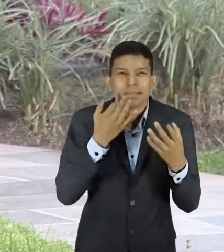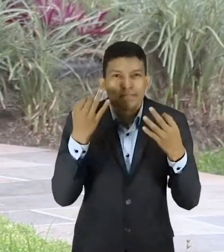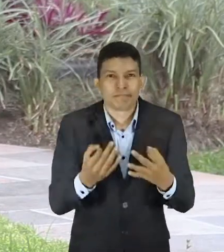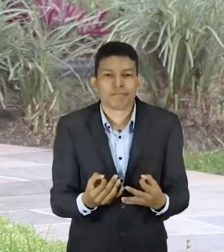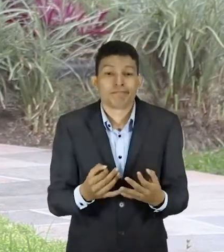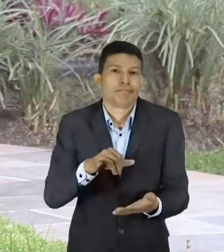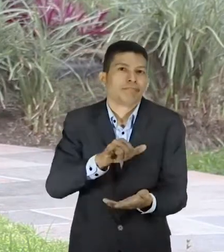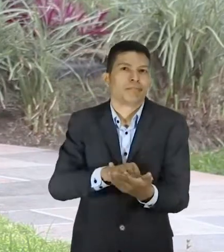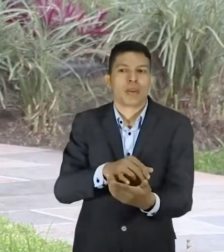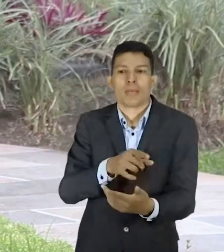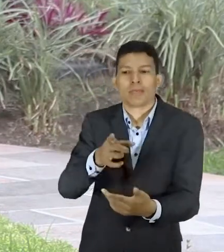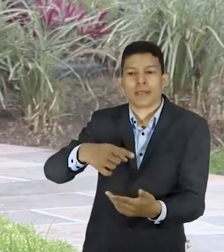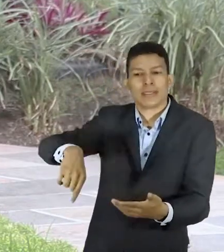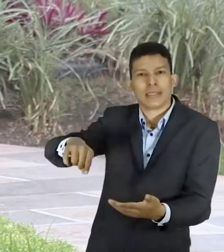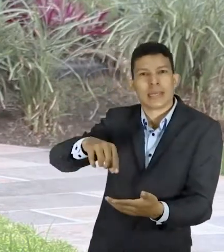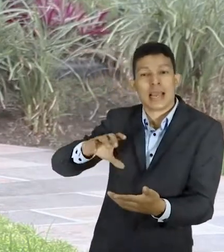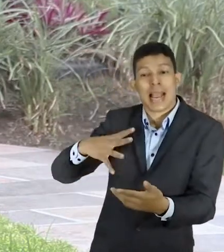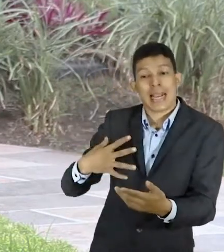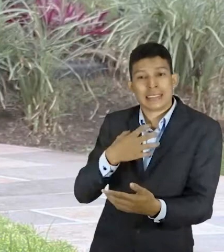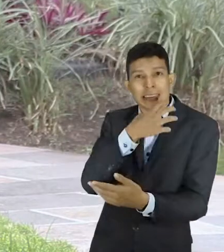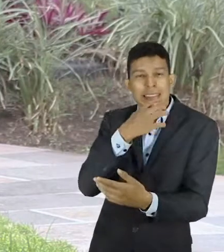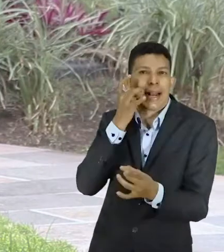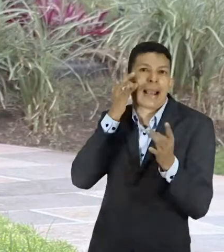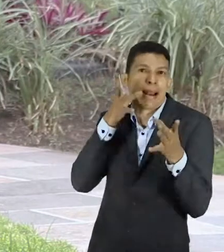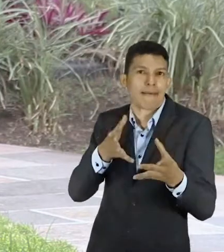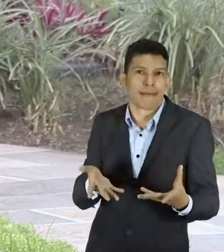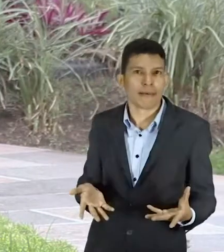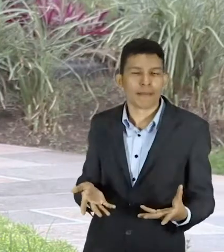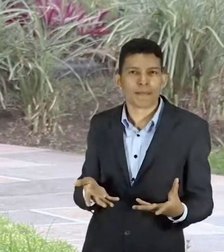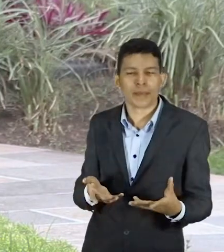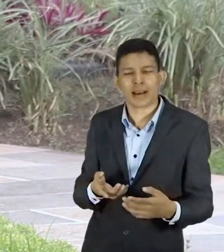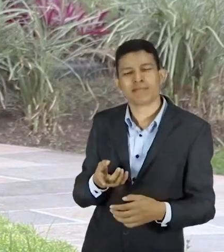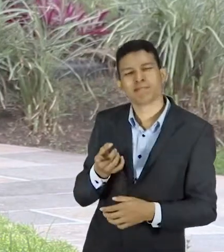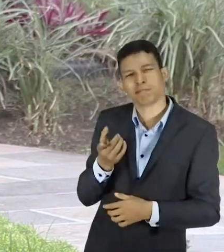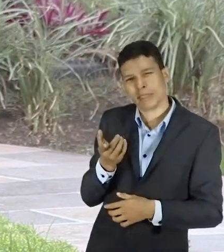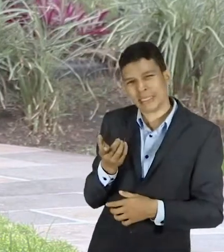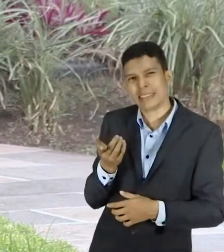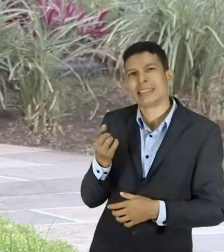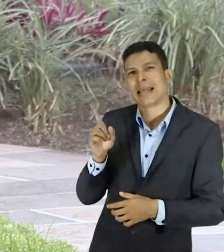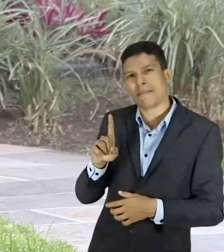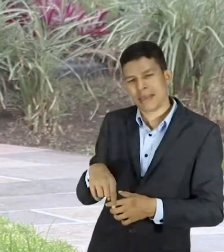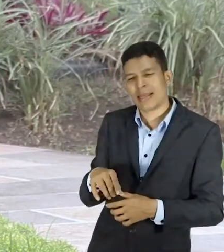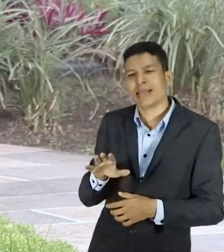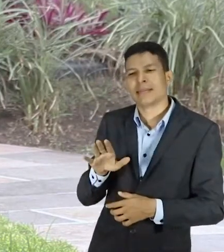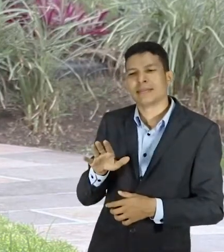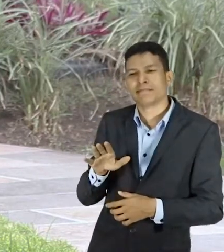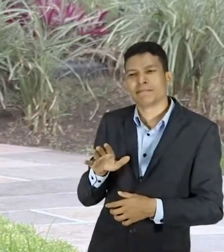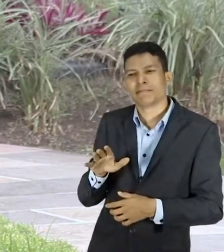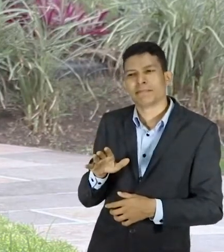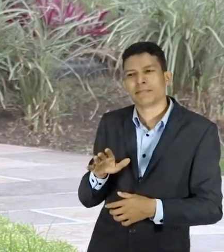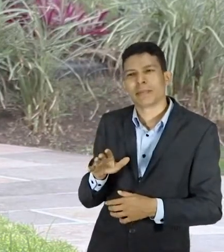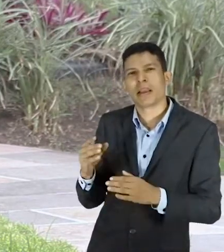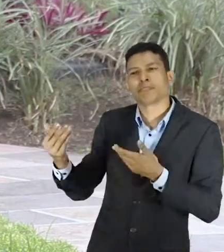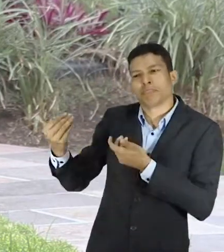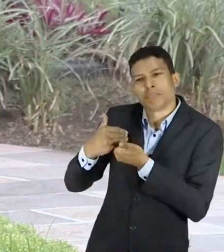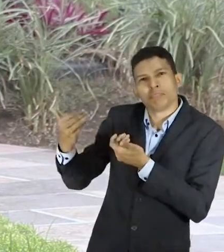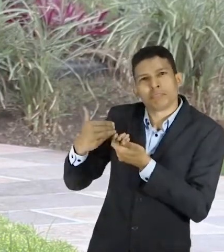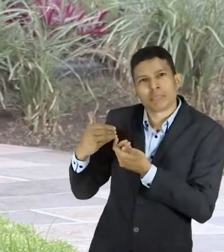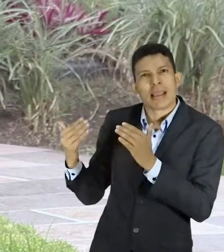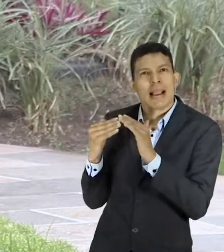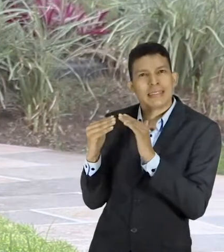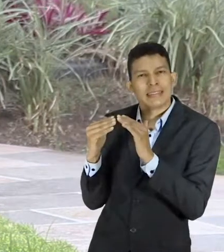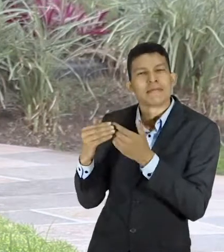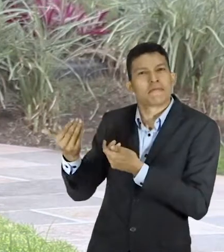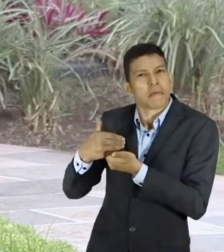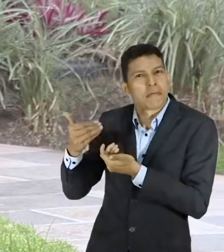estaba pasando, y lo mismo, ¿no? Para ellos cáncer es algo grave. Ella también iba más a la